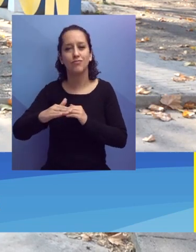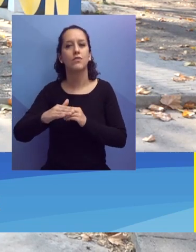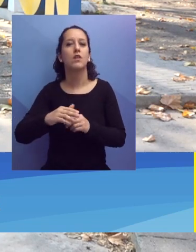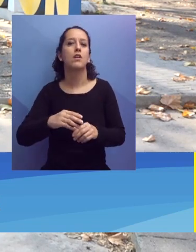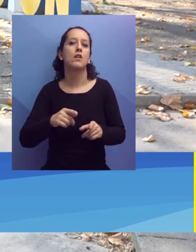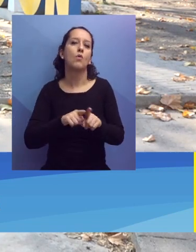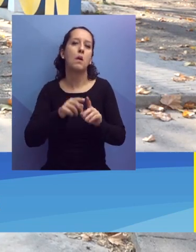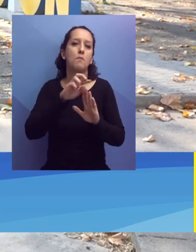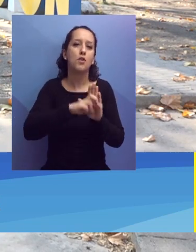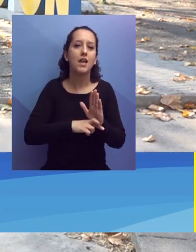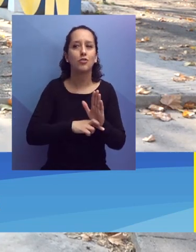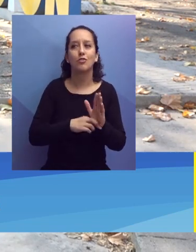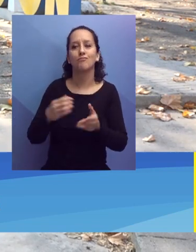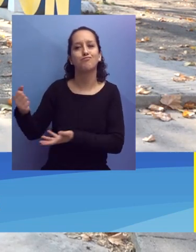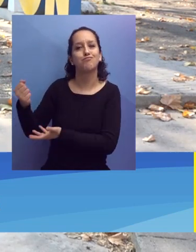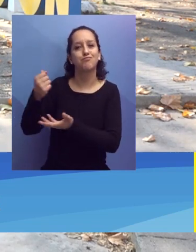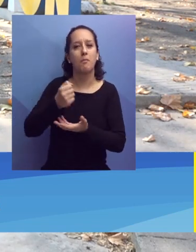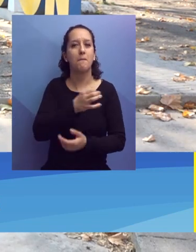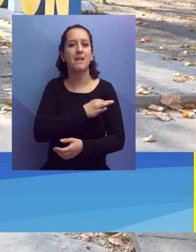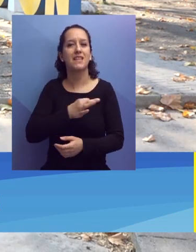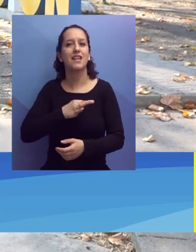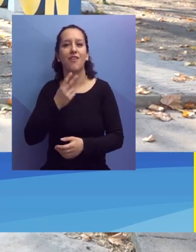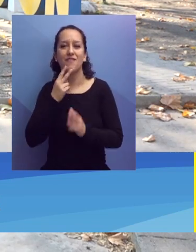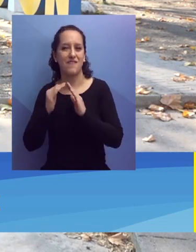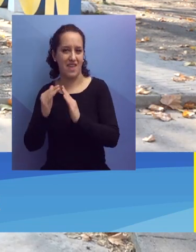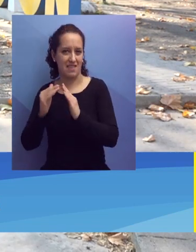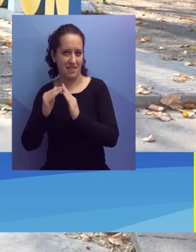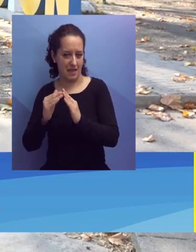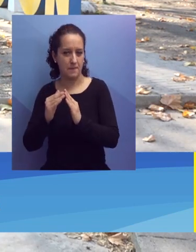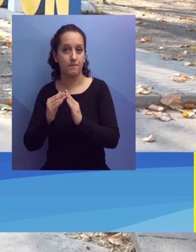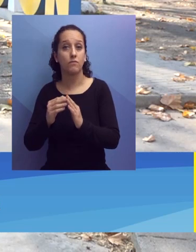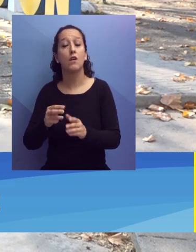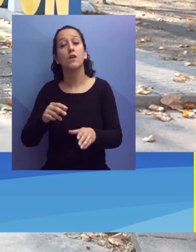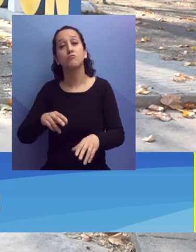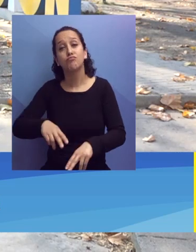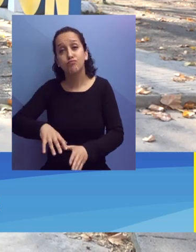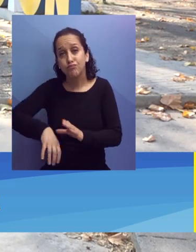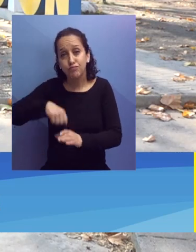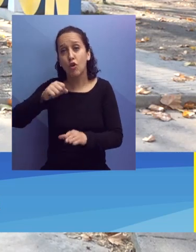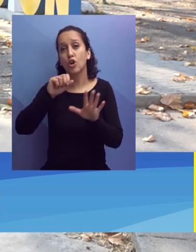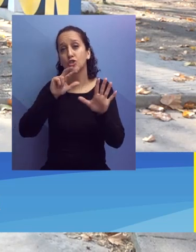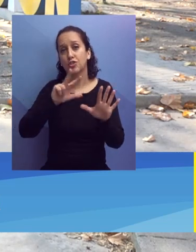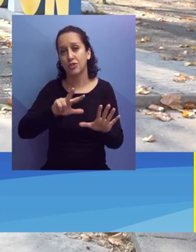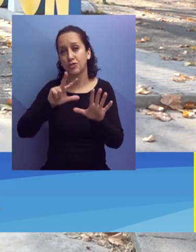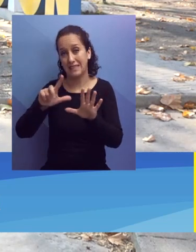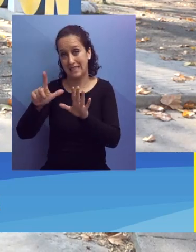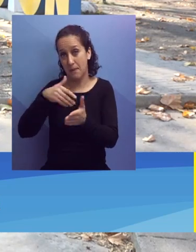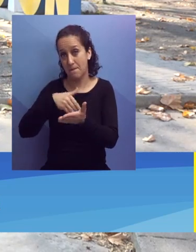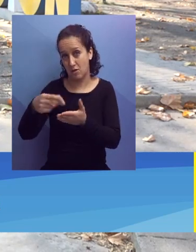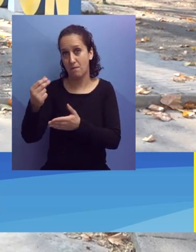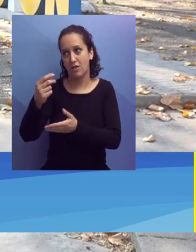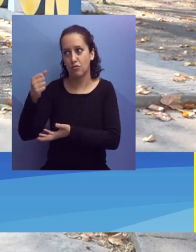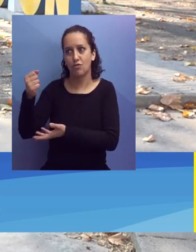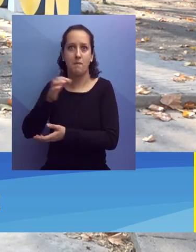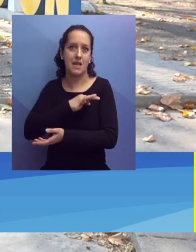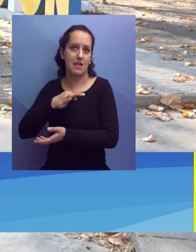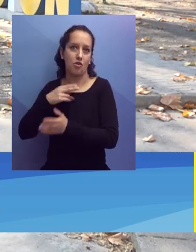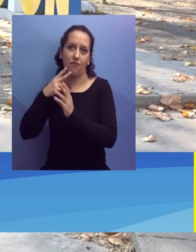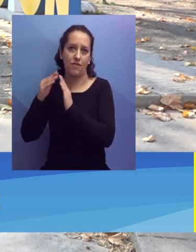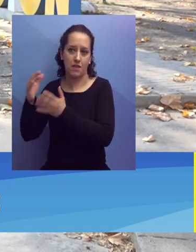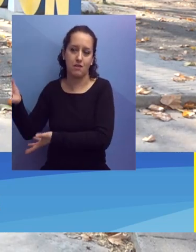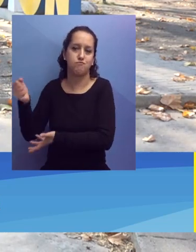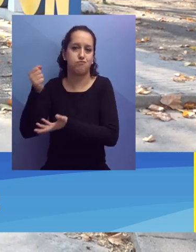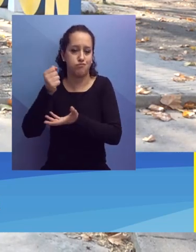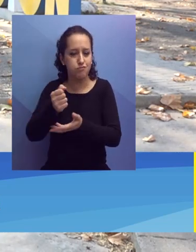con financiamiento del Ministerio de Vivienda y Urbanismo, cuya inversión supera los 887 millones de